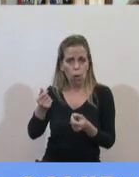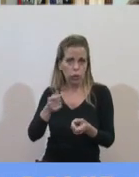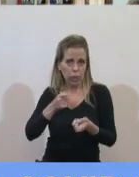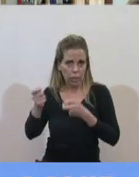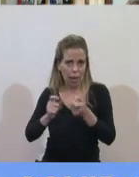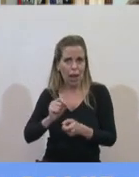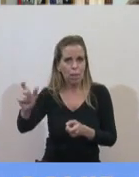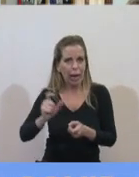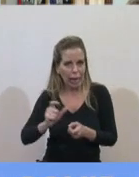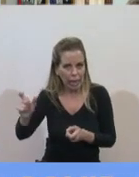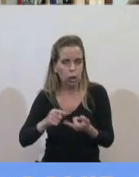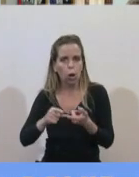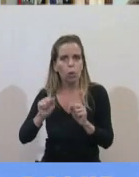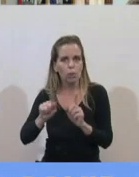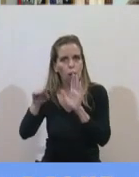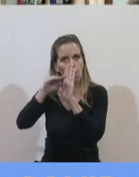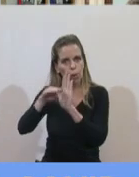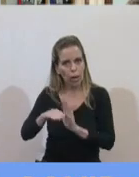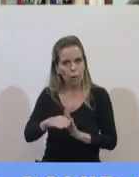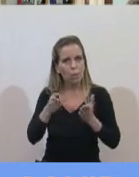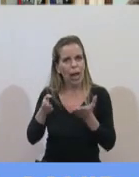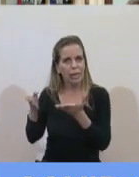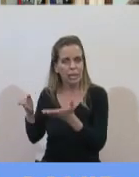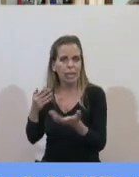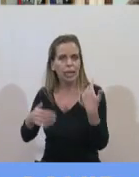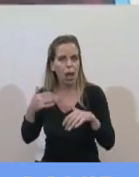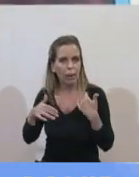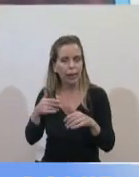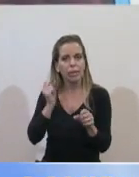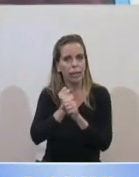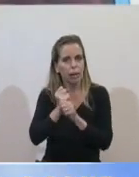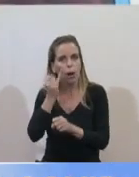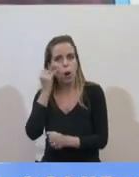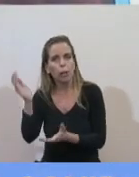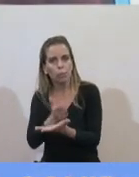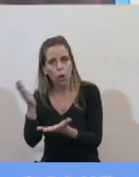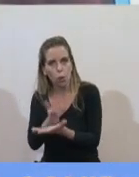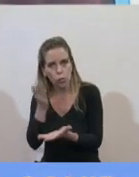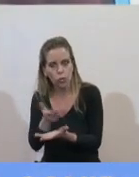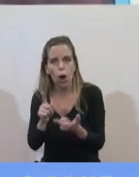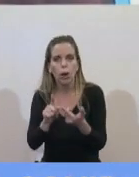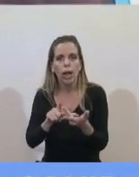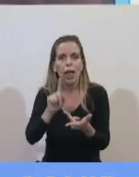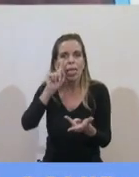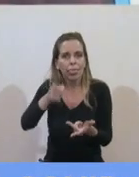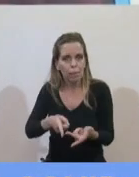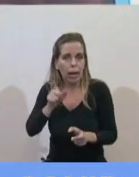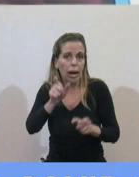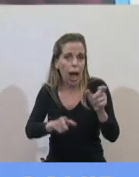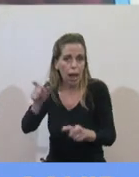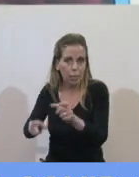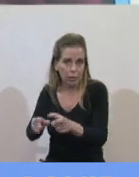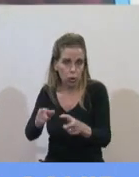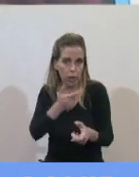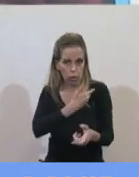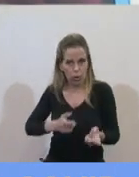el programa para la asistencia de emergencia el trabajo y la producción también a los vulnerables con el